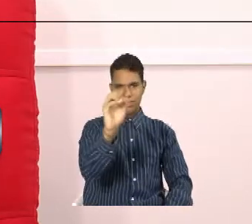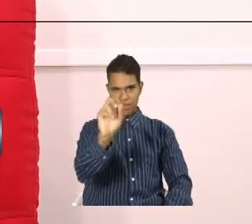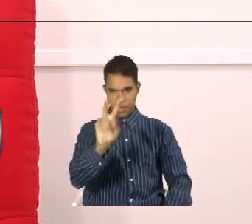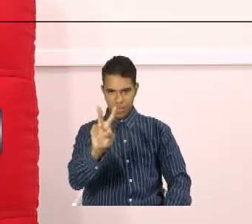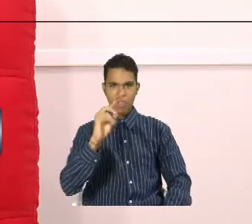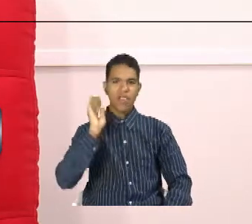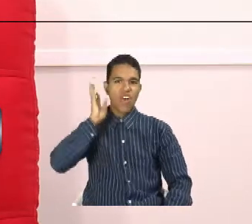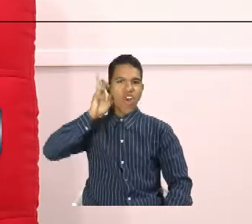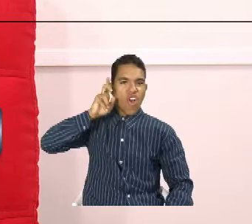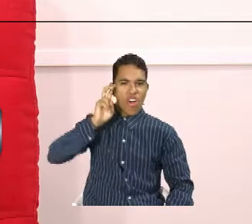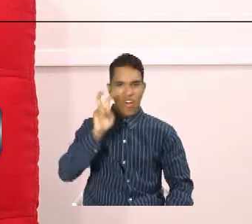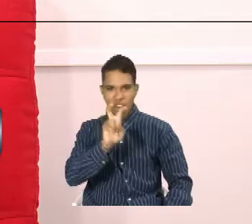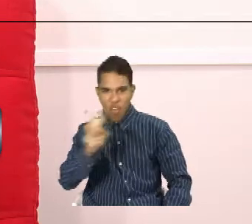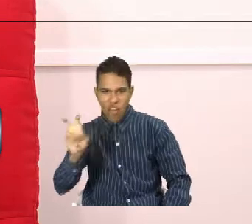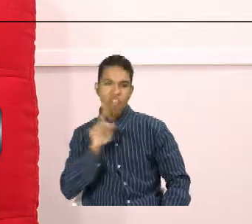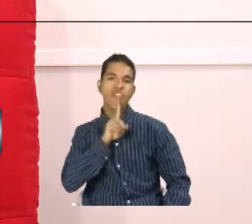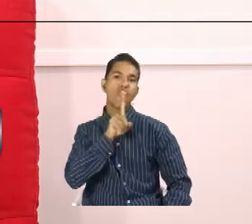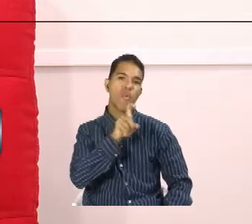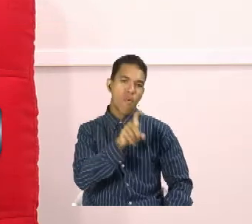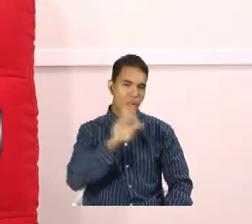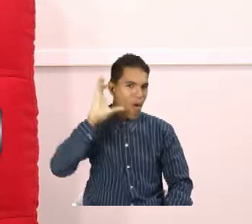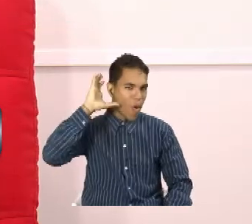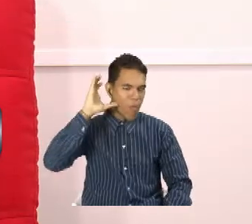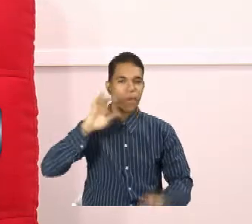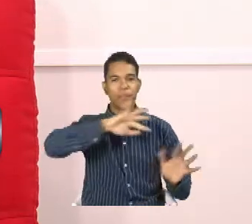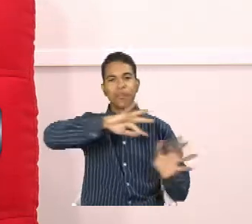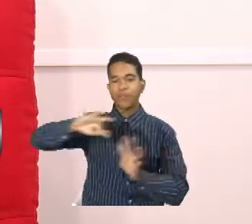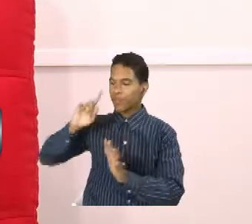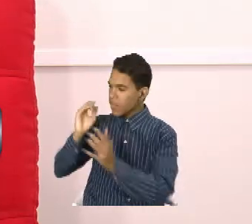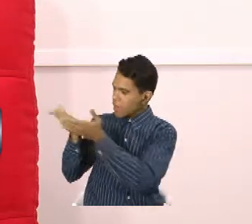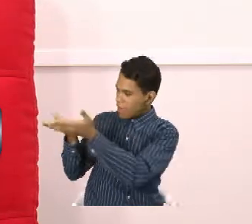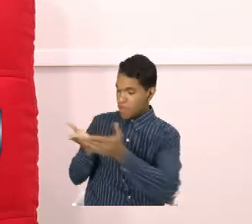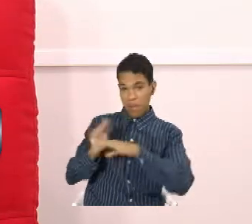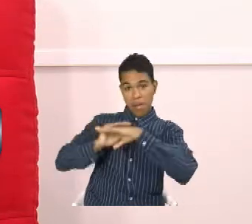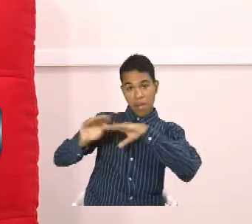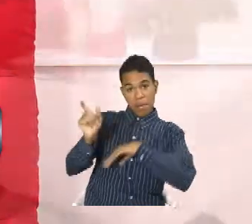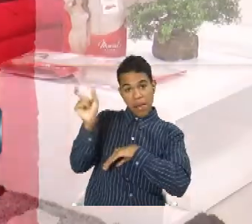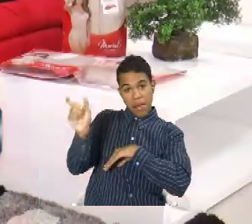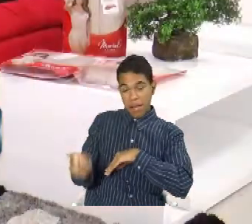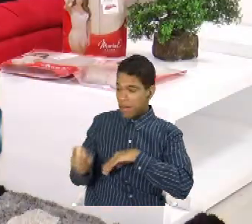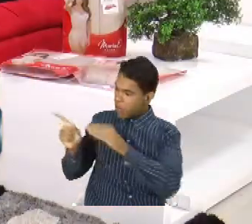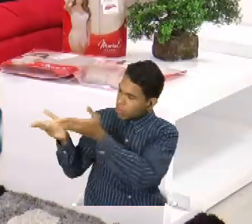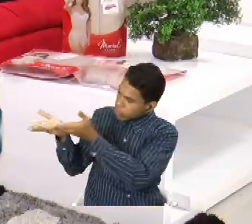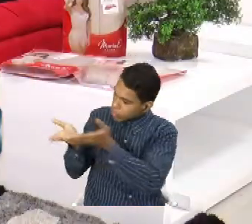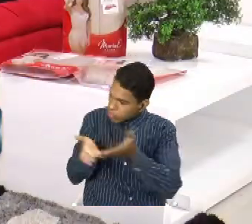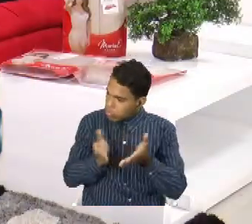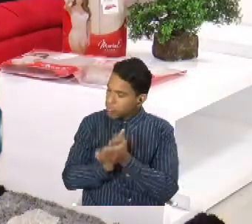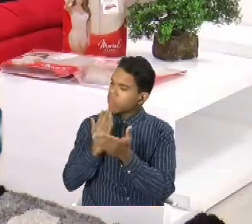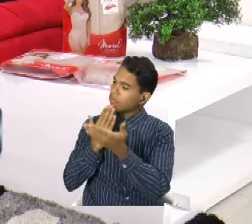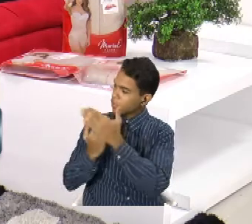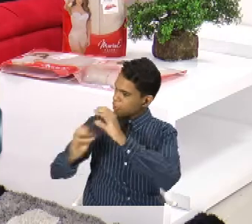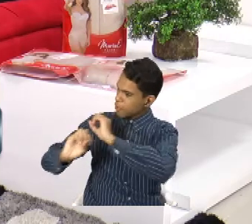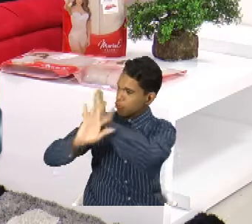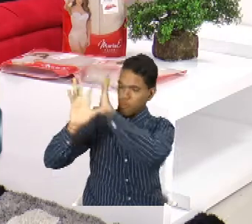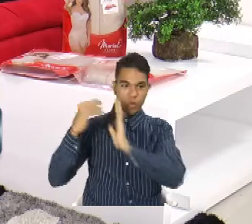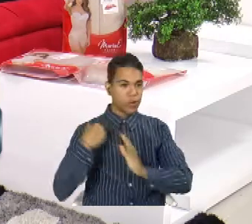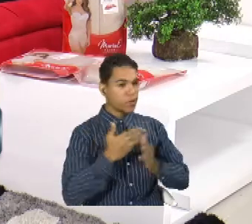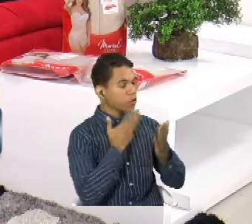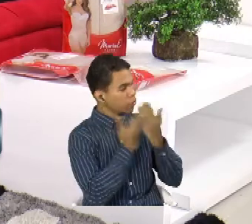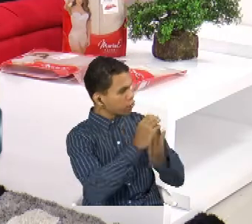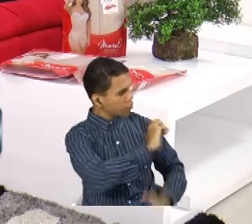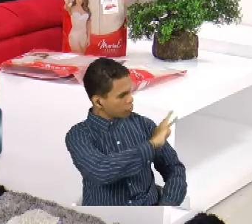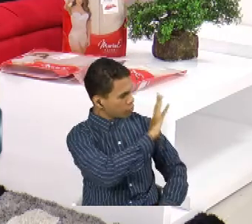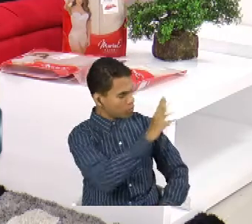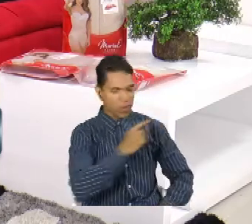Santander y Bucaramanga. Bueno, damos la bienvenida a nuestra invitada especial, Magda Gudelo. Buenos días y bienvenida. Hola Isa, buenos días. ¿Cómo me le ha ido? Pues bien,